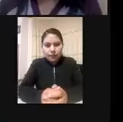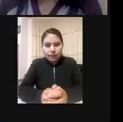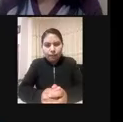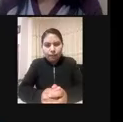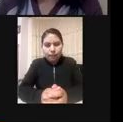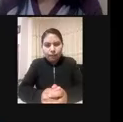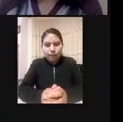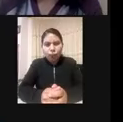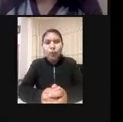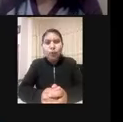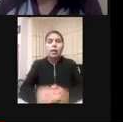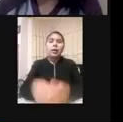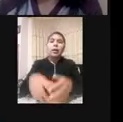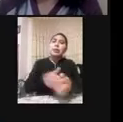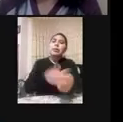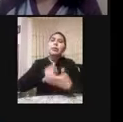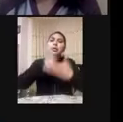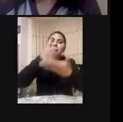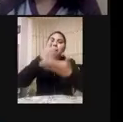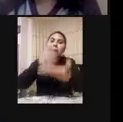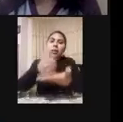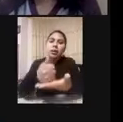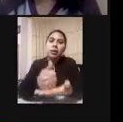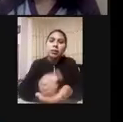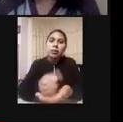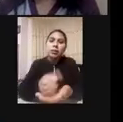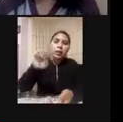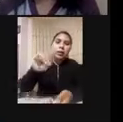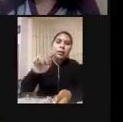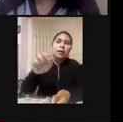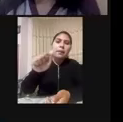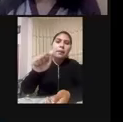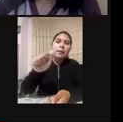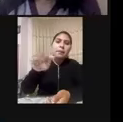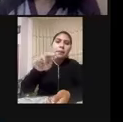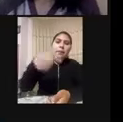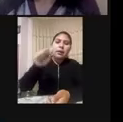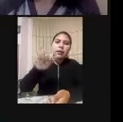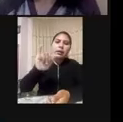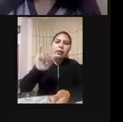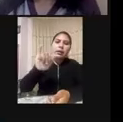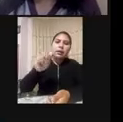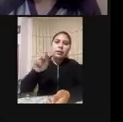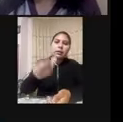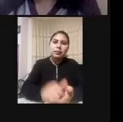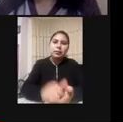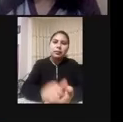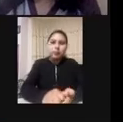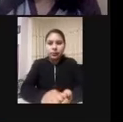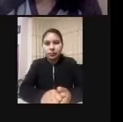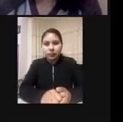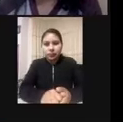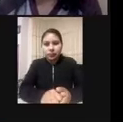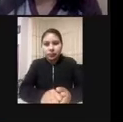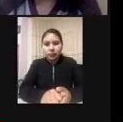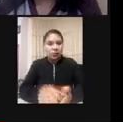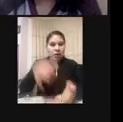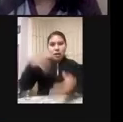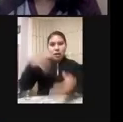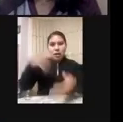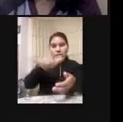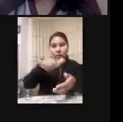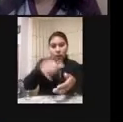recomendar hacer y tener un seguimiento por todas las áreas mencionadas. En este caso va a intervenir nutrición, va a tener que